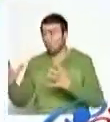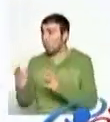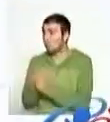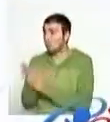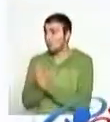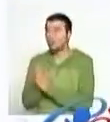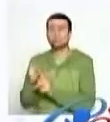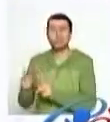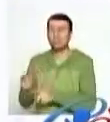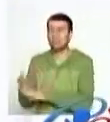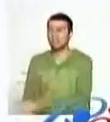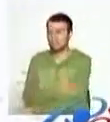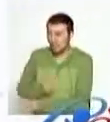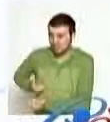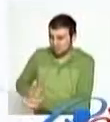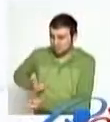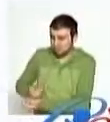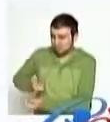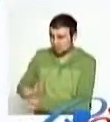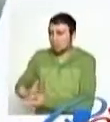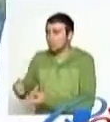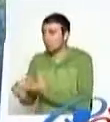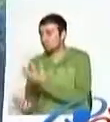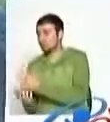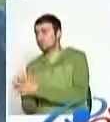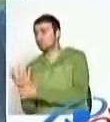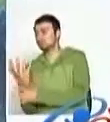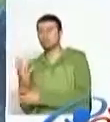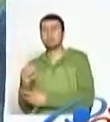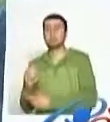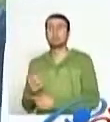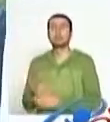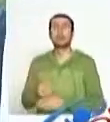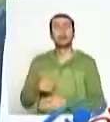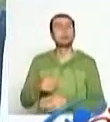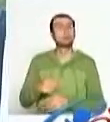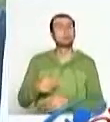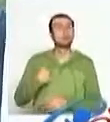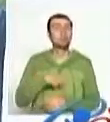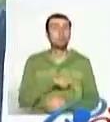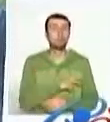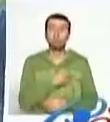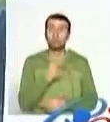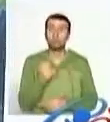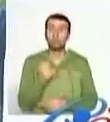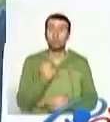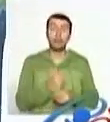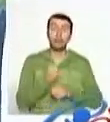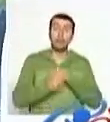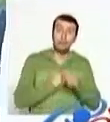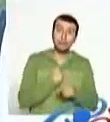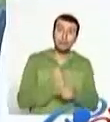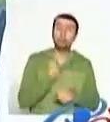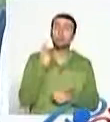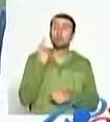plaguicidas. En Colombia se cree que cada colombiano consumimos 1,5 kilos de plaguicidas al año por el consumo de